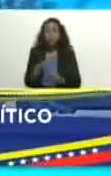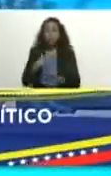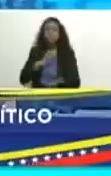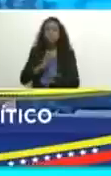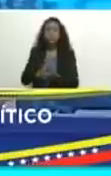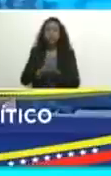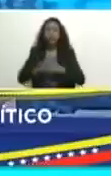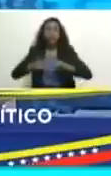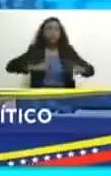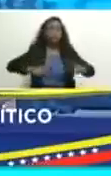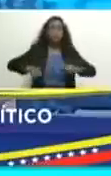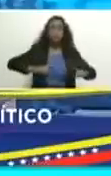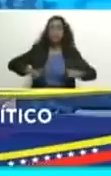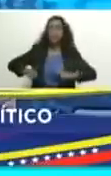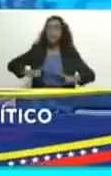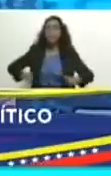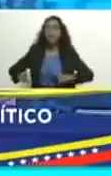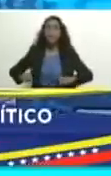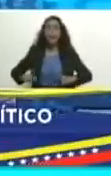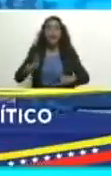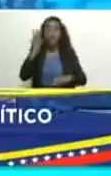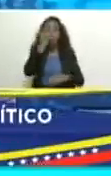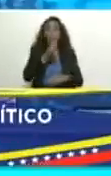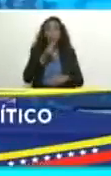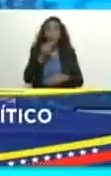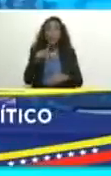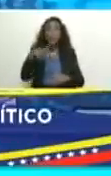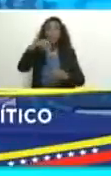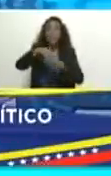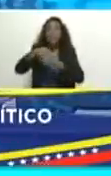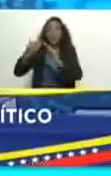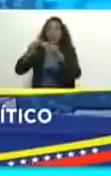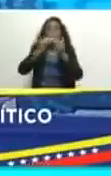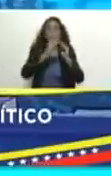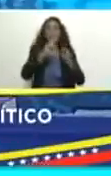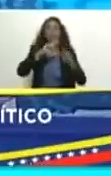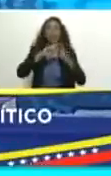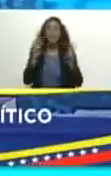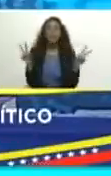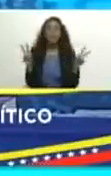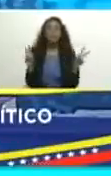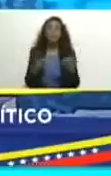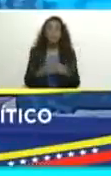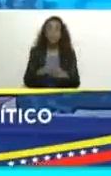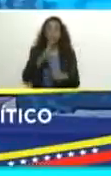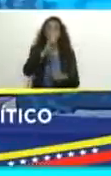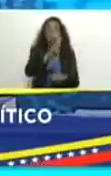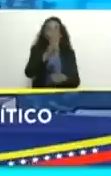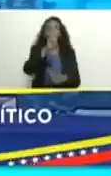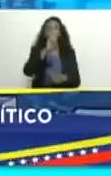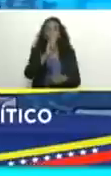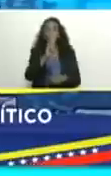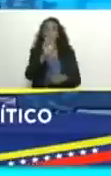y dirigente de las unidades populares para la paz, las UPAs.